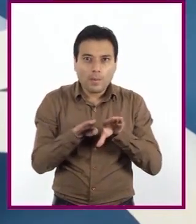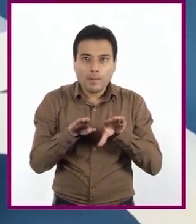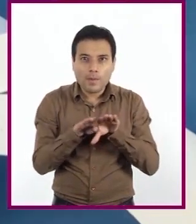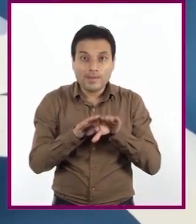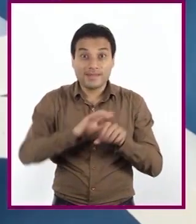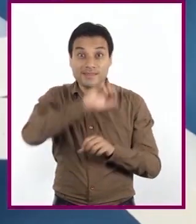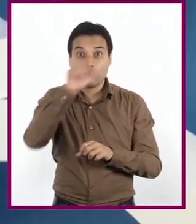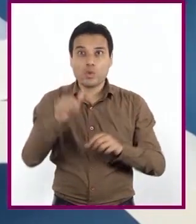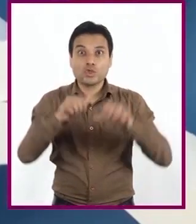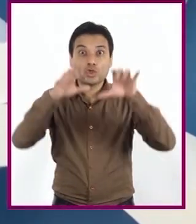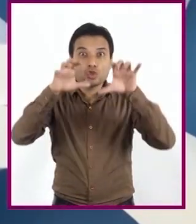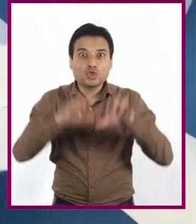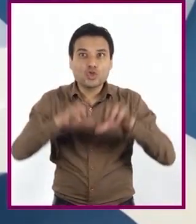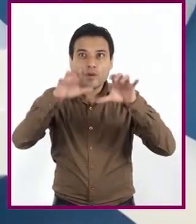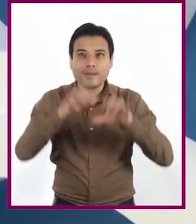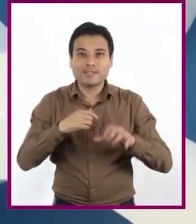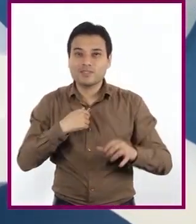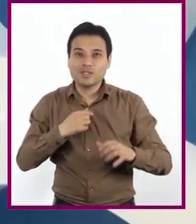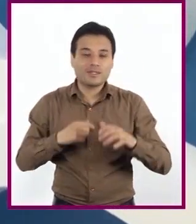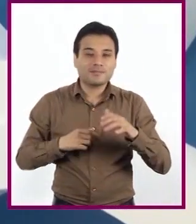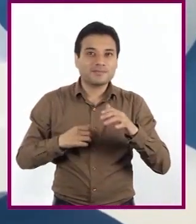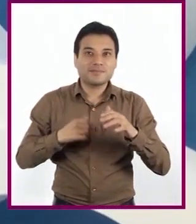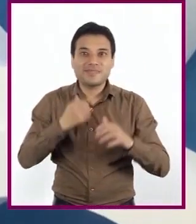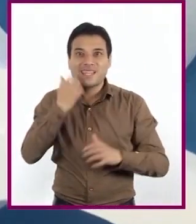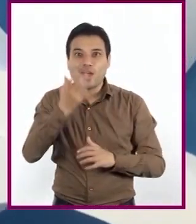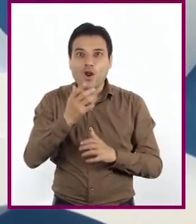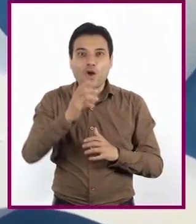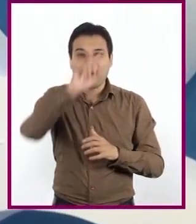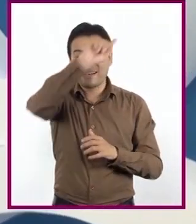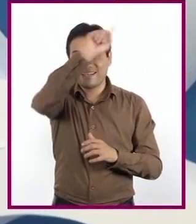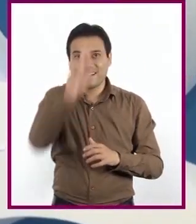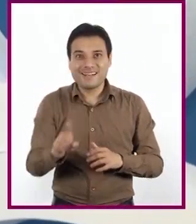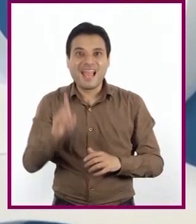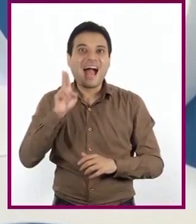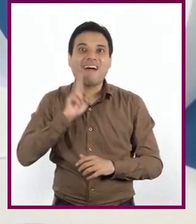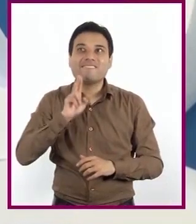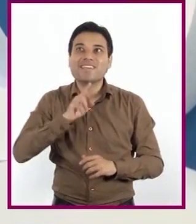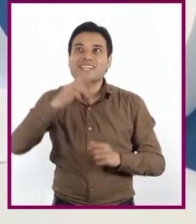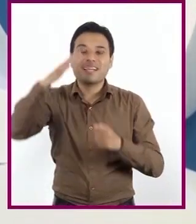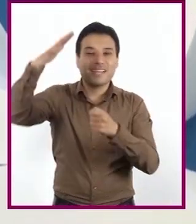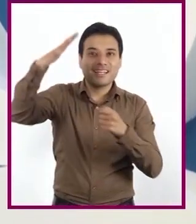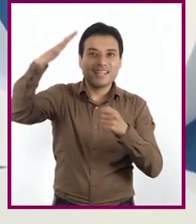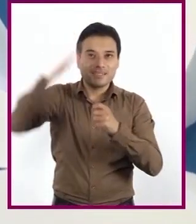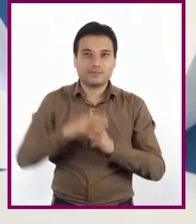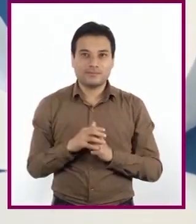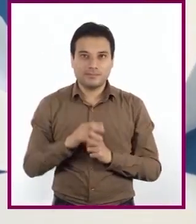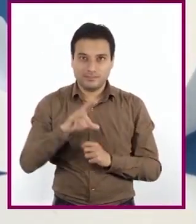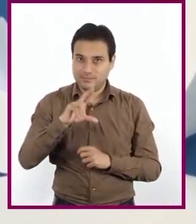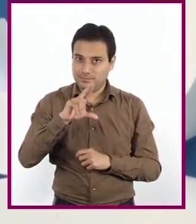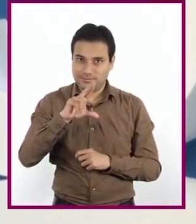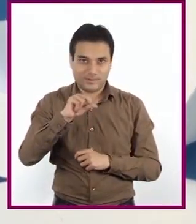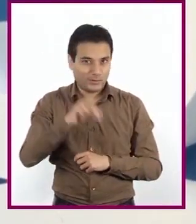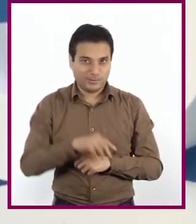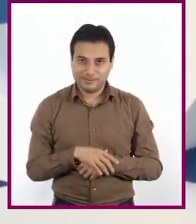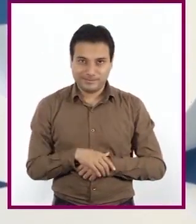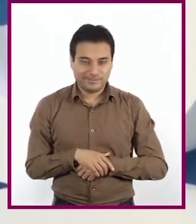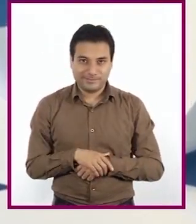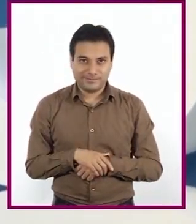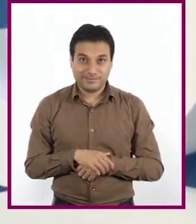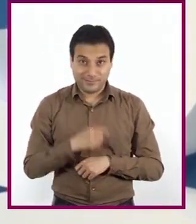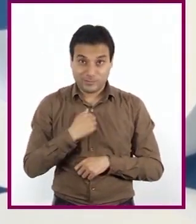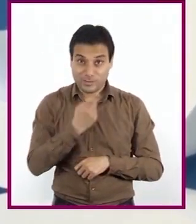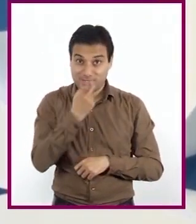y salen entusiasmados a cazar relámpagos con sus papalotes. No lo hagan, por favor. Como ya dijimos,